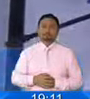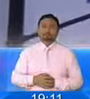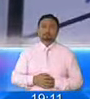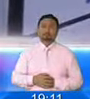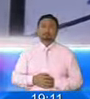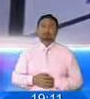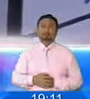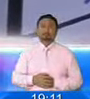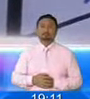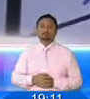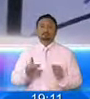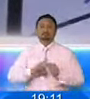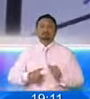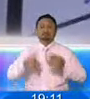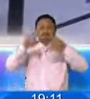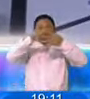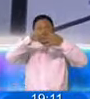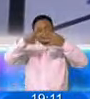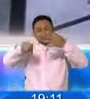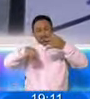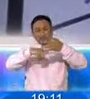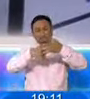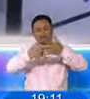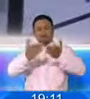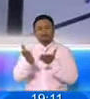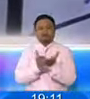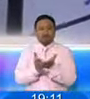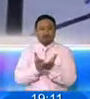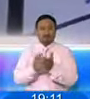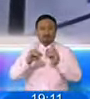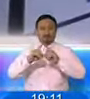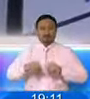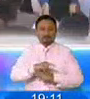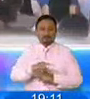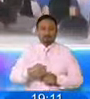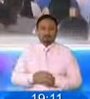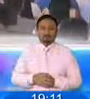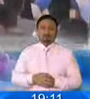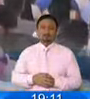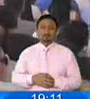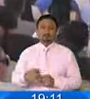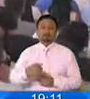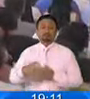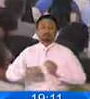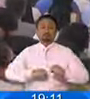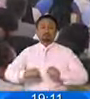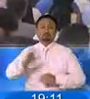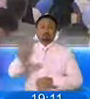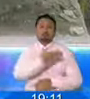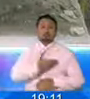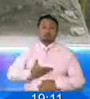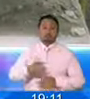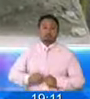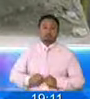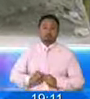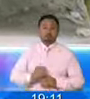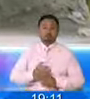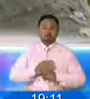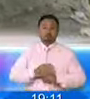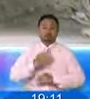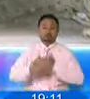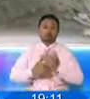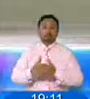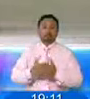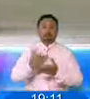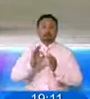hospitalización, consulta externa, centro obstétrico y quirúrgico, unidad de cuidados intensivos. Durante este evento, el primer mandatario defendió el proceso de reconstrucción y